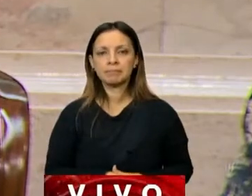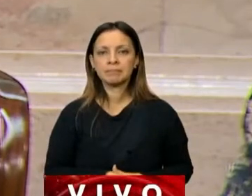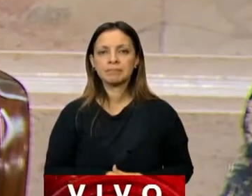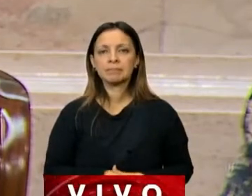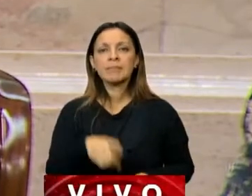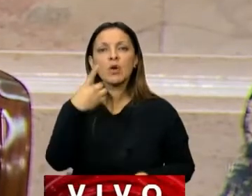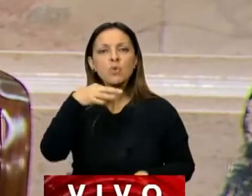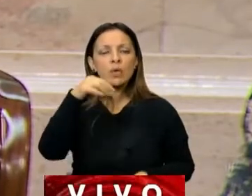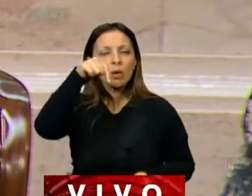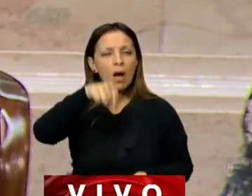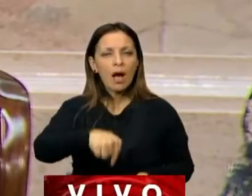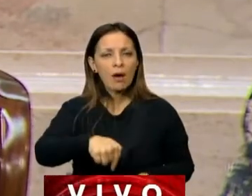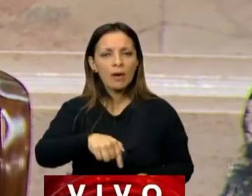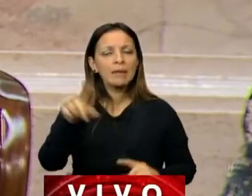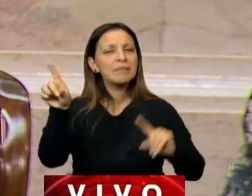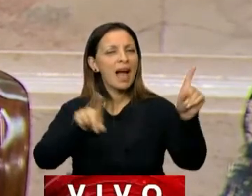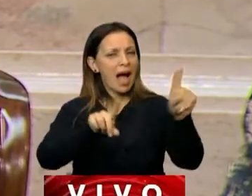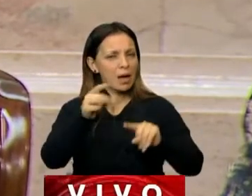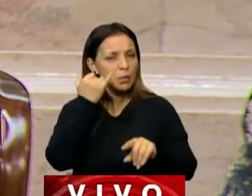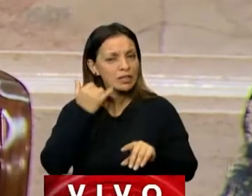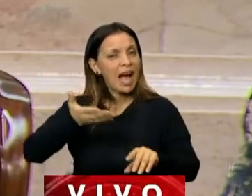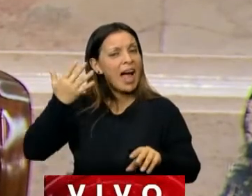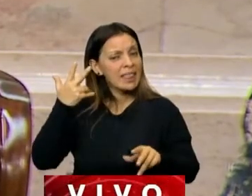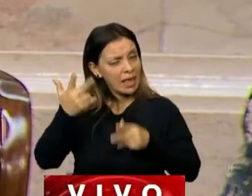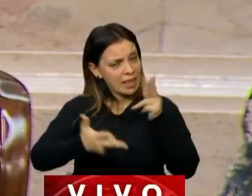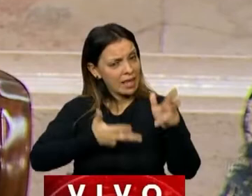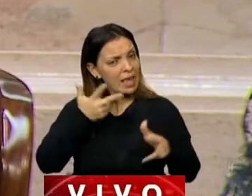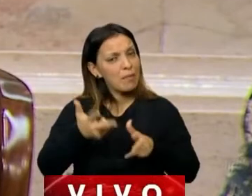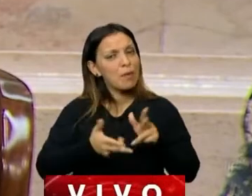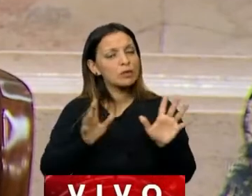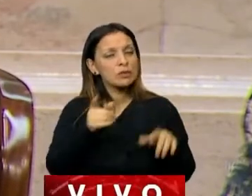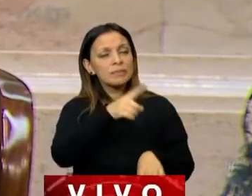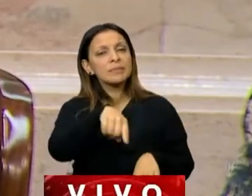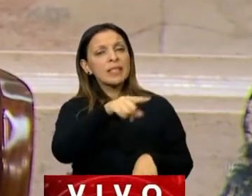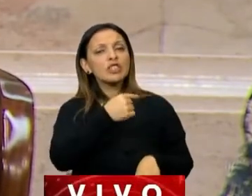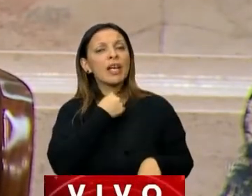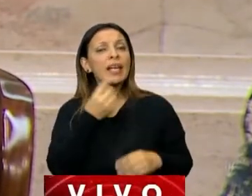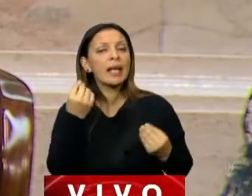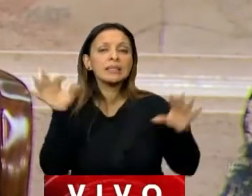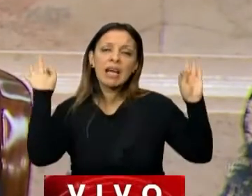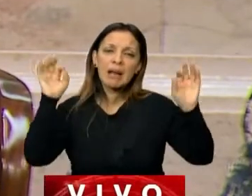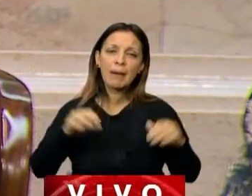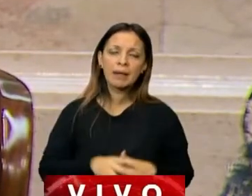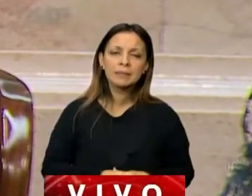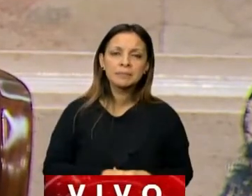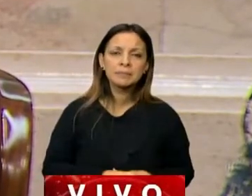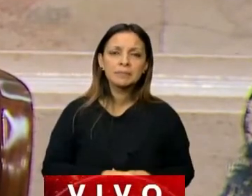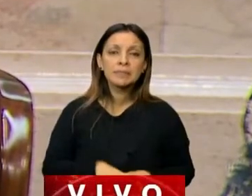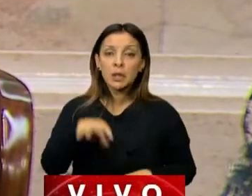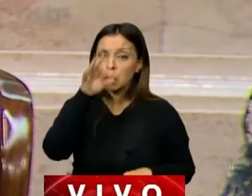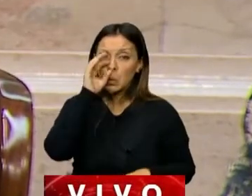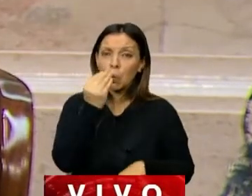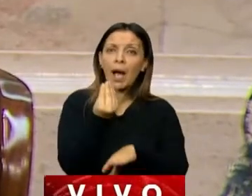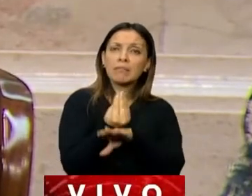Y lo único que está sucediendo, y algunos ya lo decíamos, es que están buscando impunidad, es que nunca vinieron con un